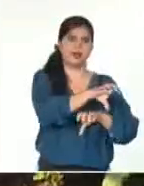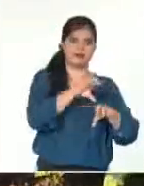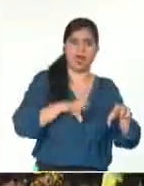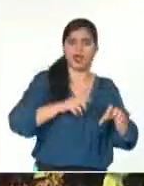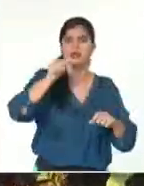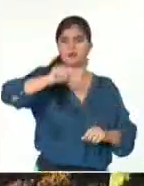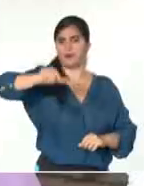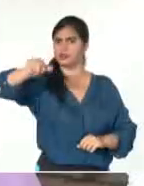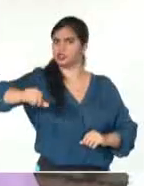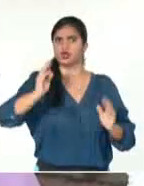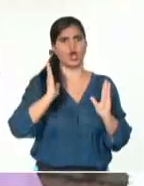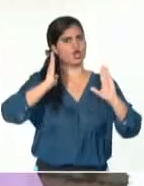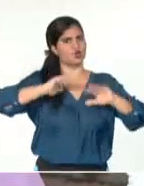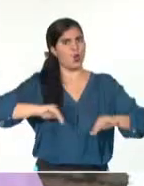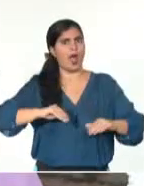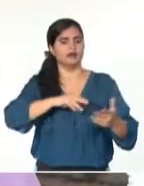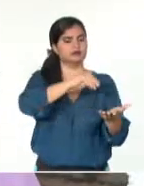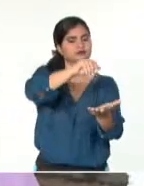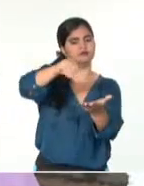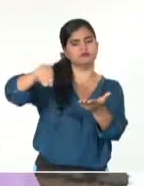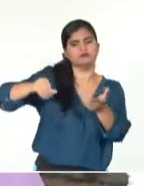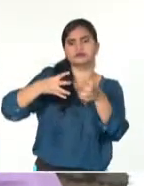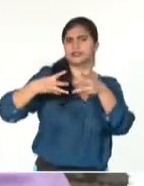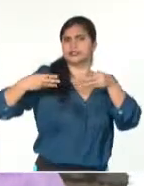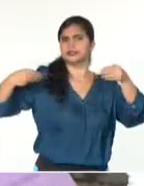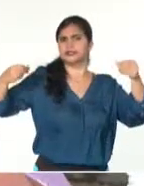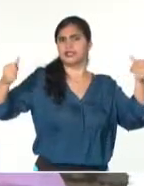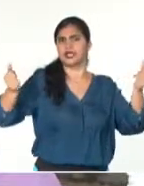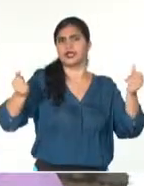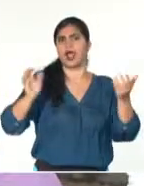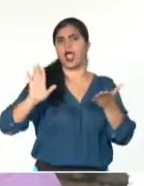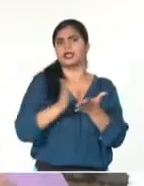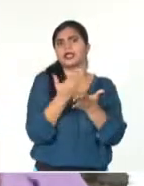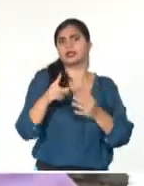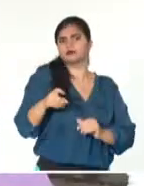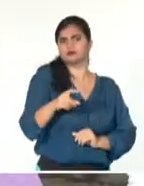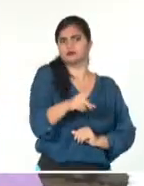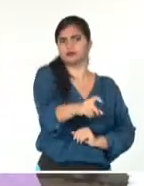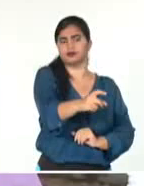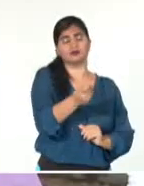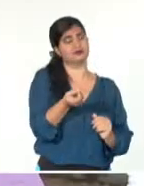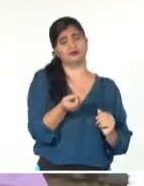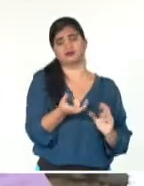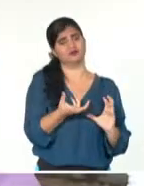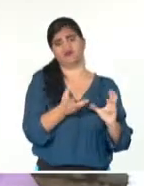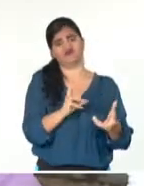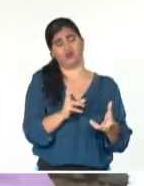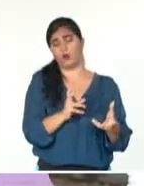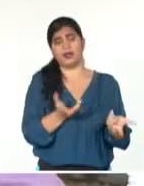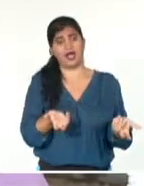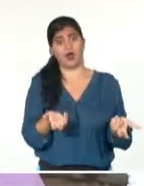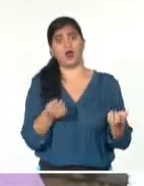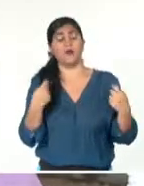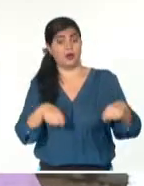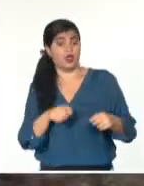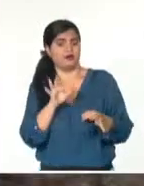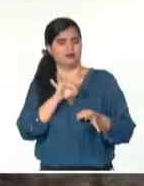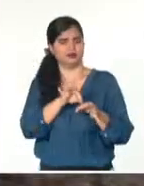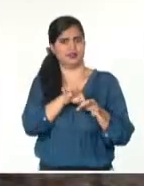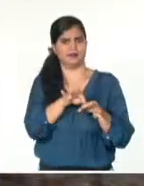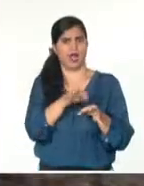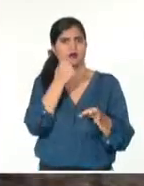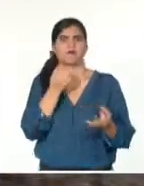de fertilizantes, de productos, que tenemos que sembrar más para tener más resultados. Y eso tenemos que evaluarle con los